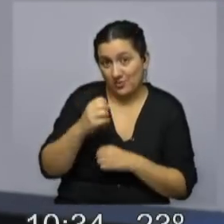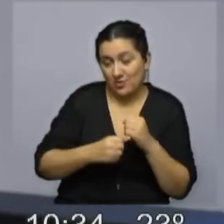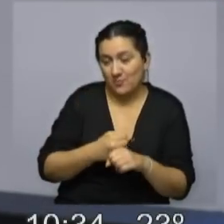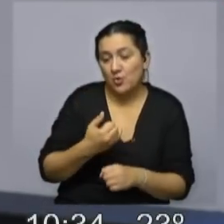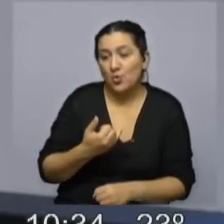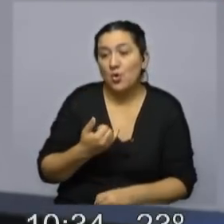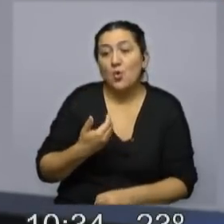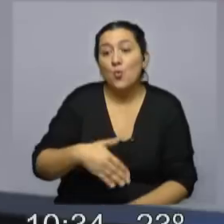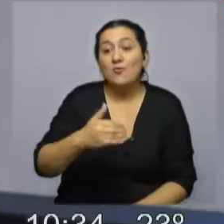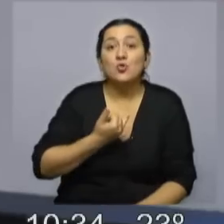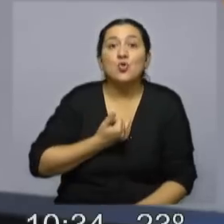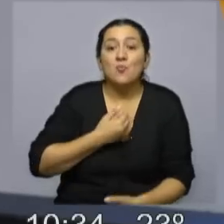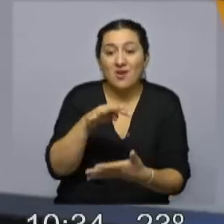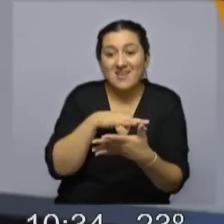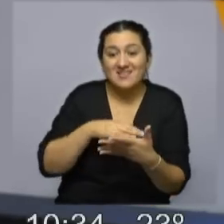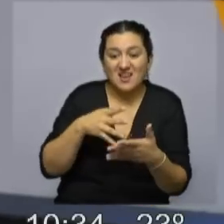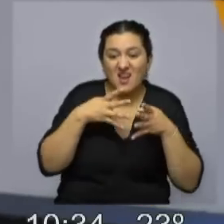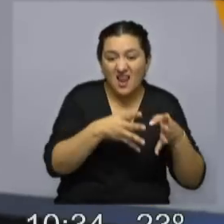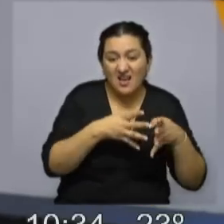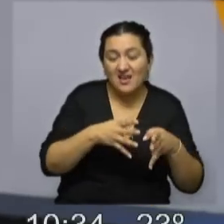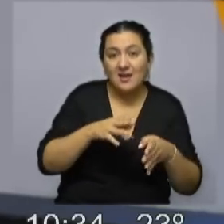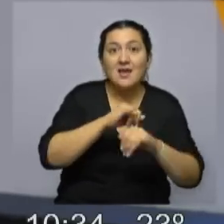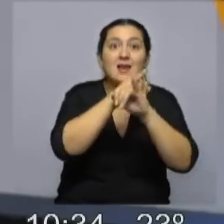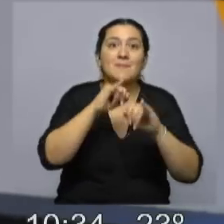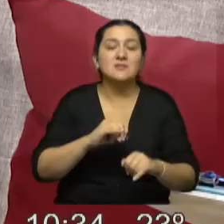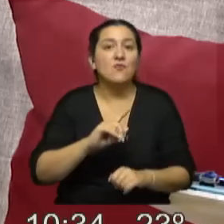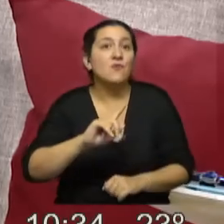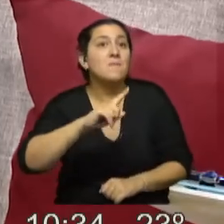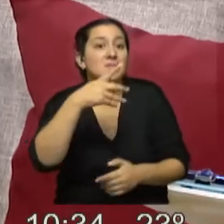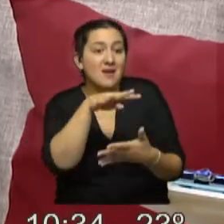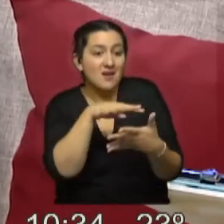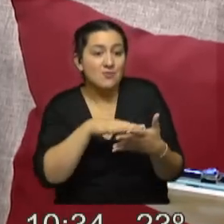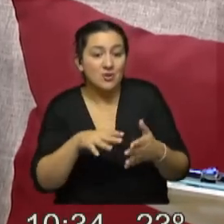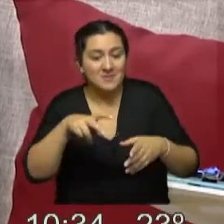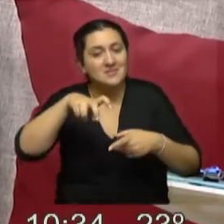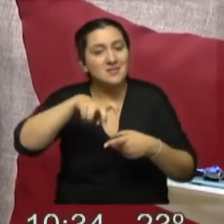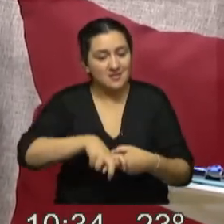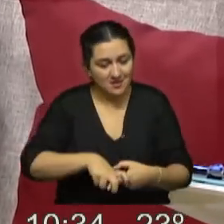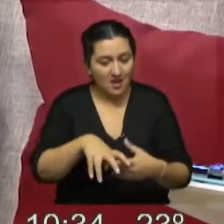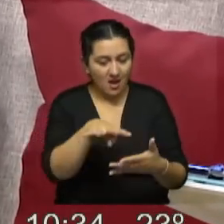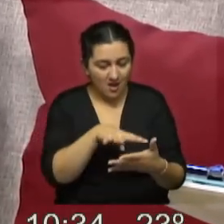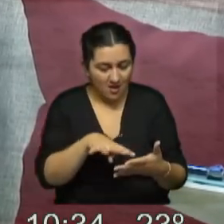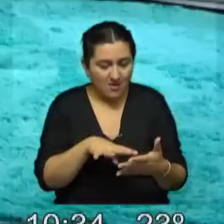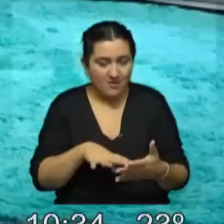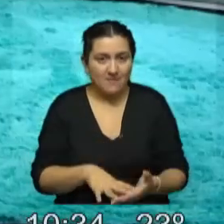Y cómo le diste la guerra y la paz Así fue el primer libro que me senté a leer